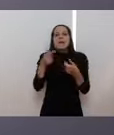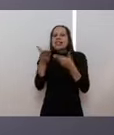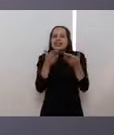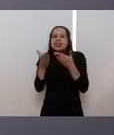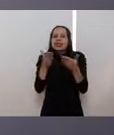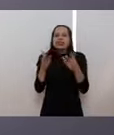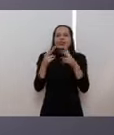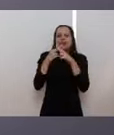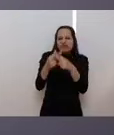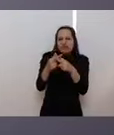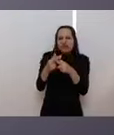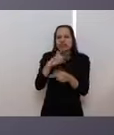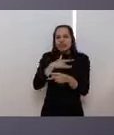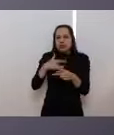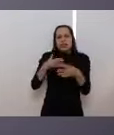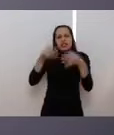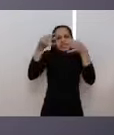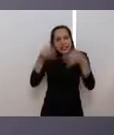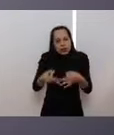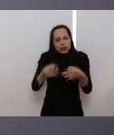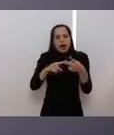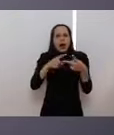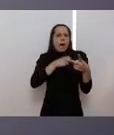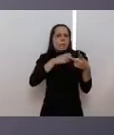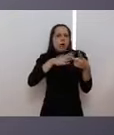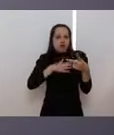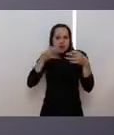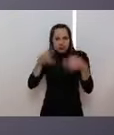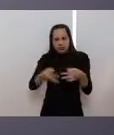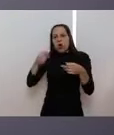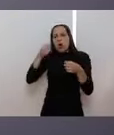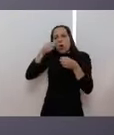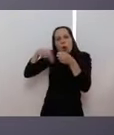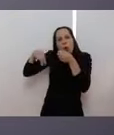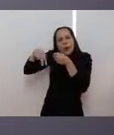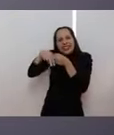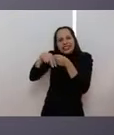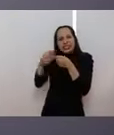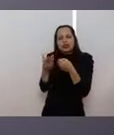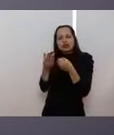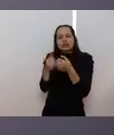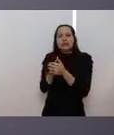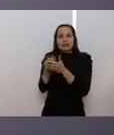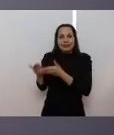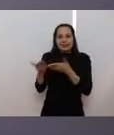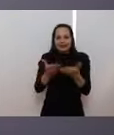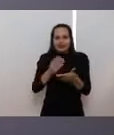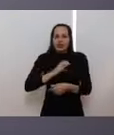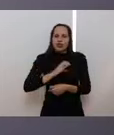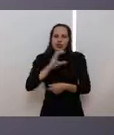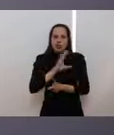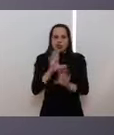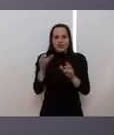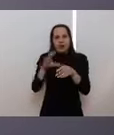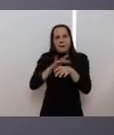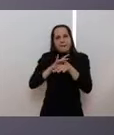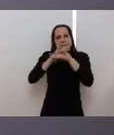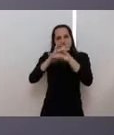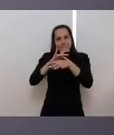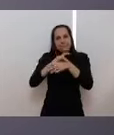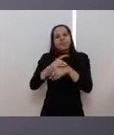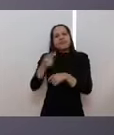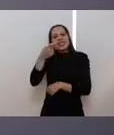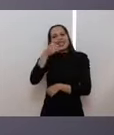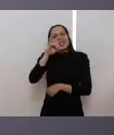salud con seguridad oportunidad y humanización doy la bienvenida al coronel médico de la reserva activa guillermo